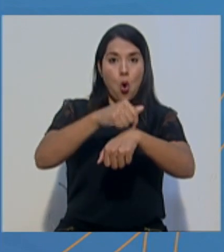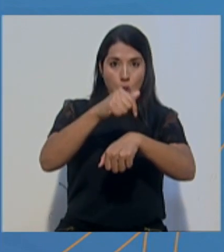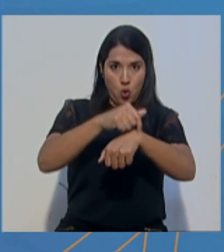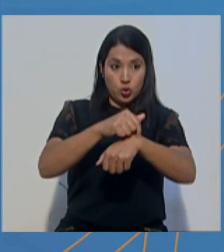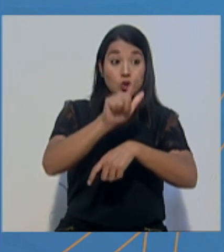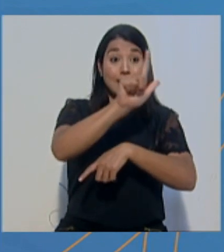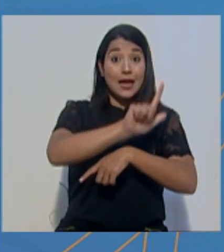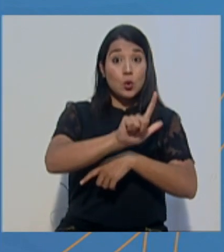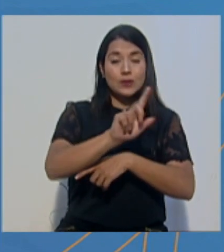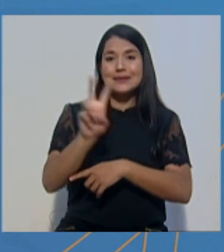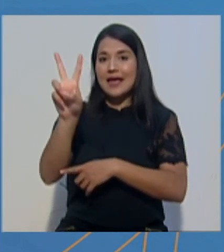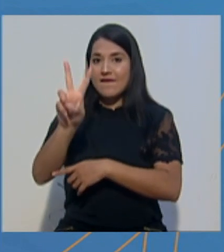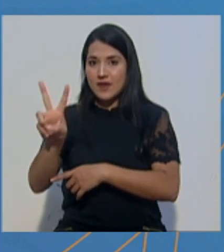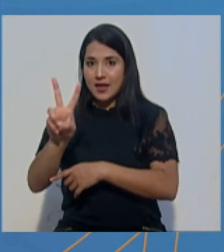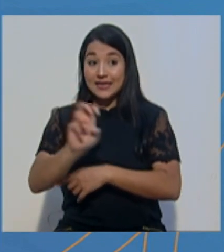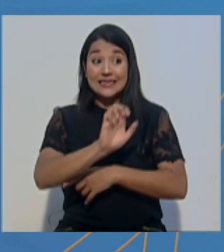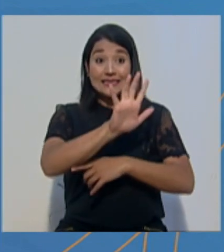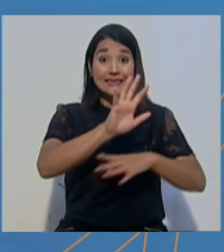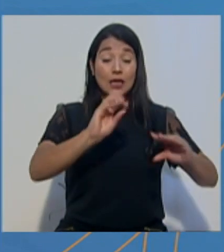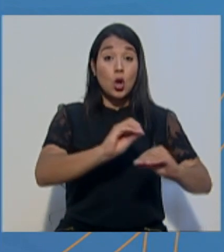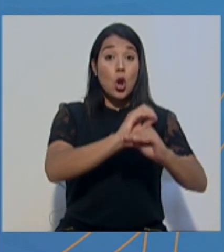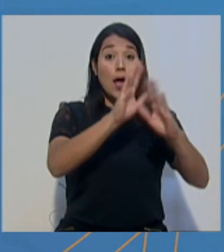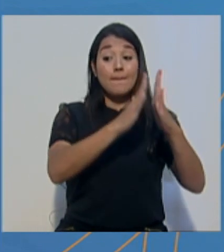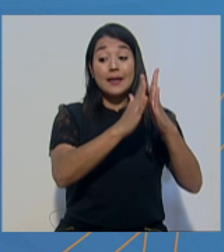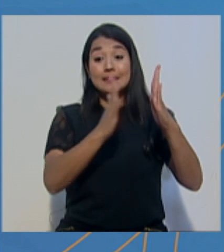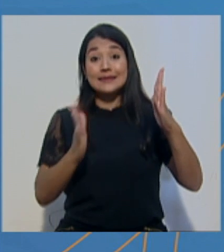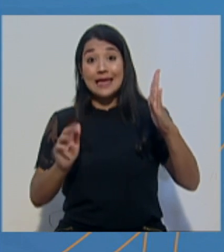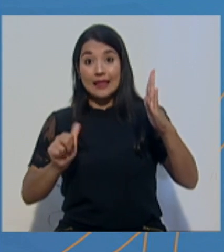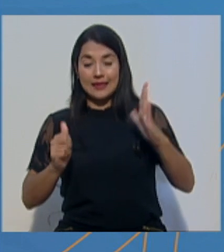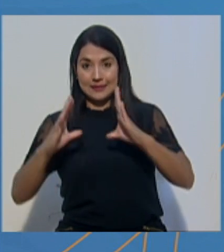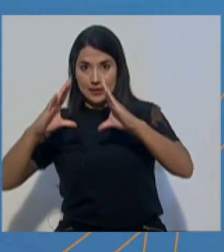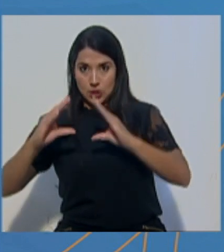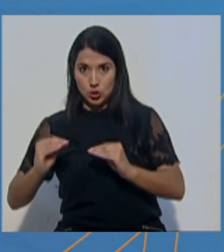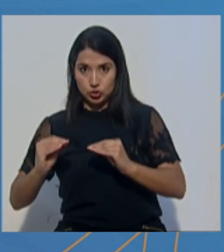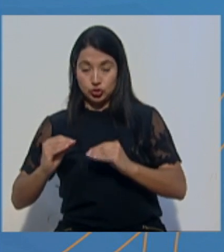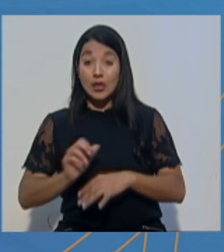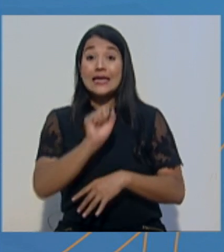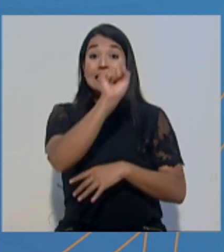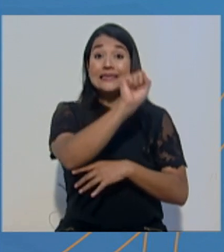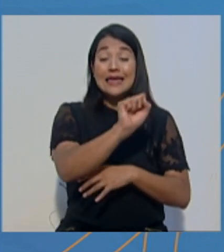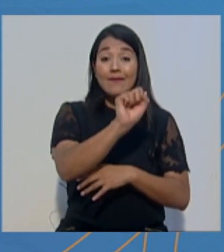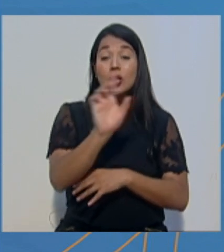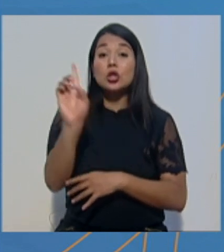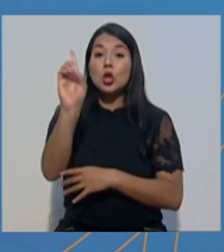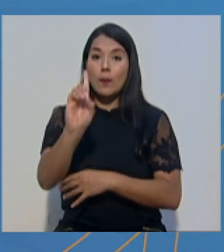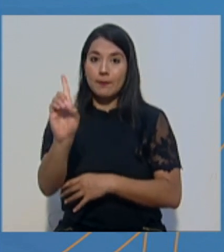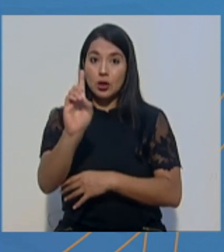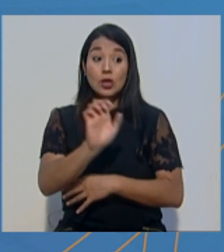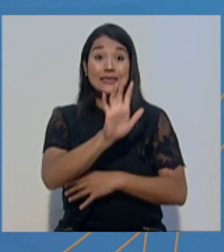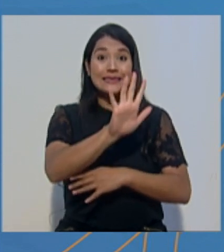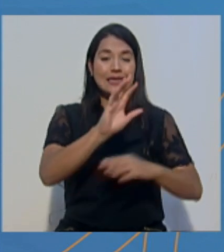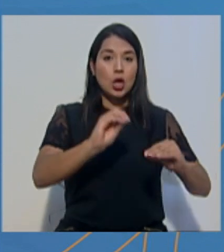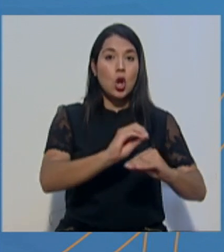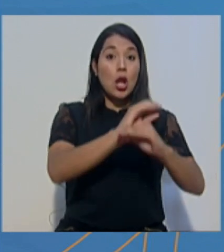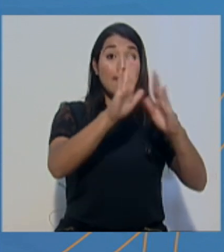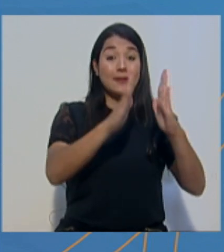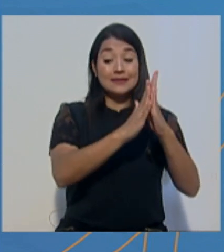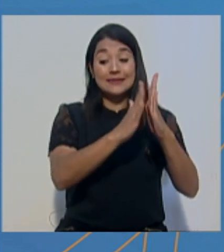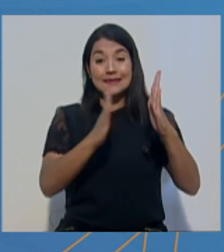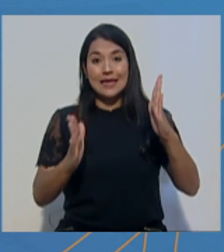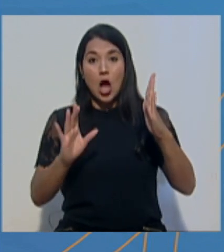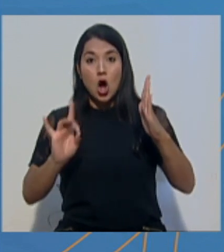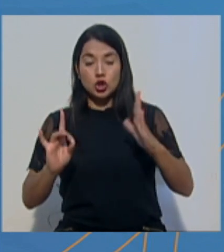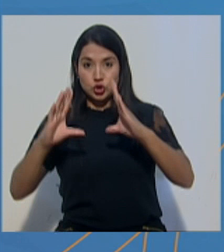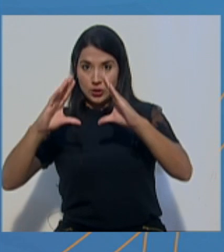de lunes a viernes de 5 de la mañana a 10 de la noche y los sábados y domingos de 5 de la mañana